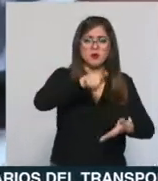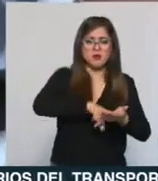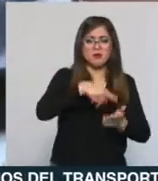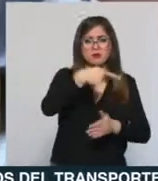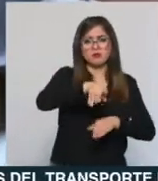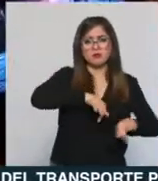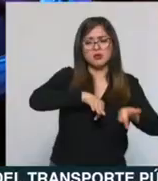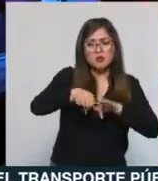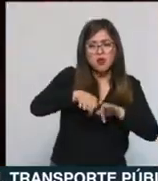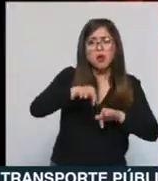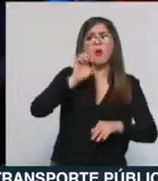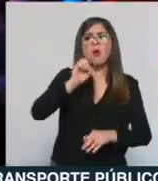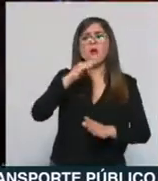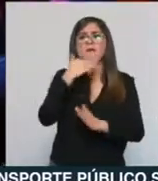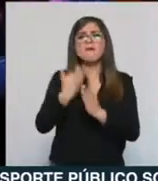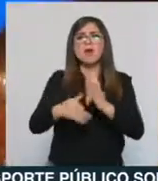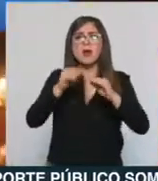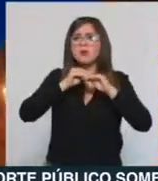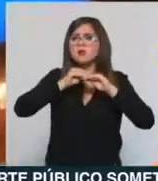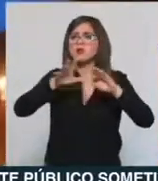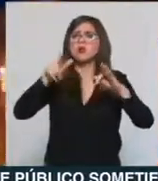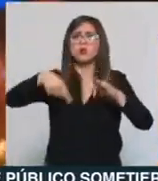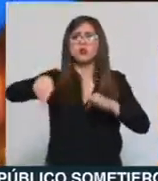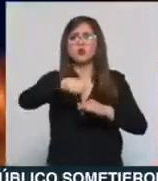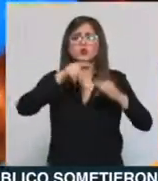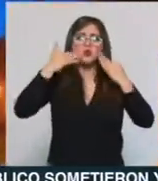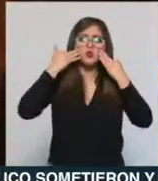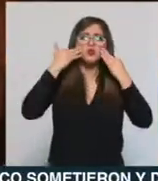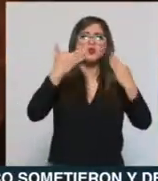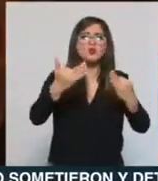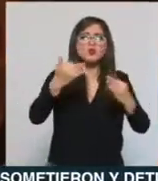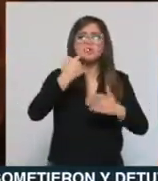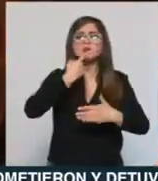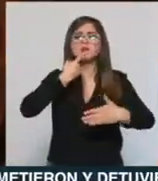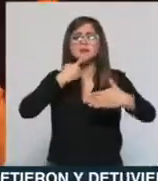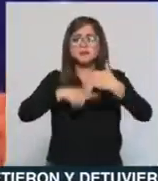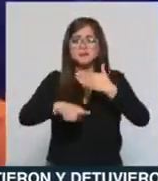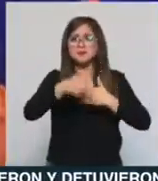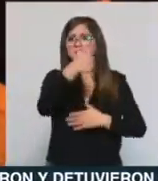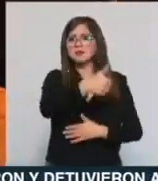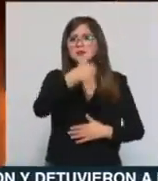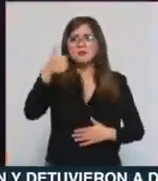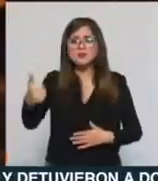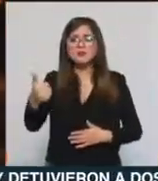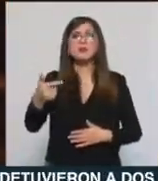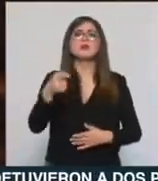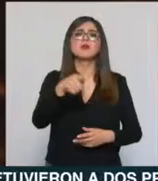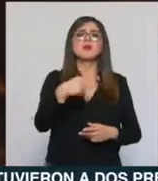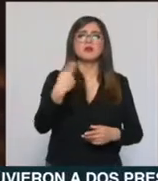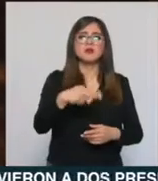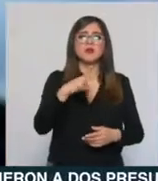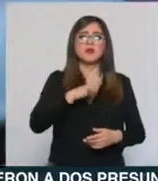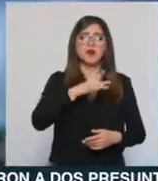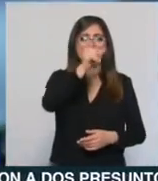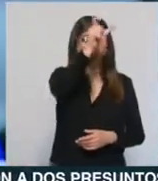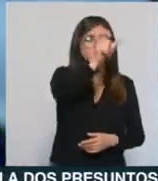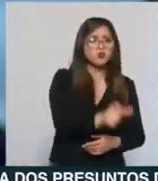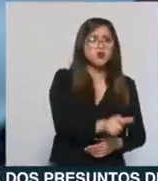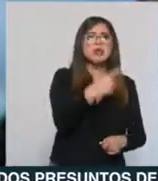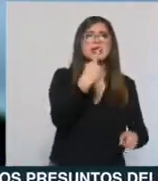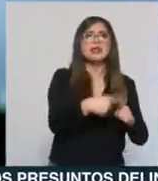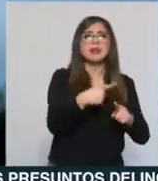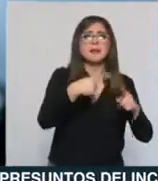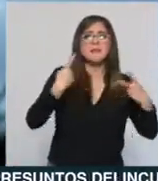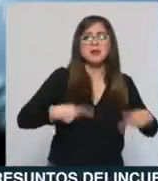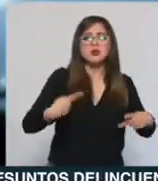medios no publican ni visibilizan siquiera estas denuncias que tienen ya cara, nombre y apellido y